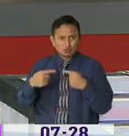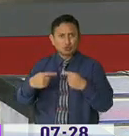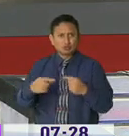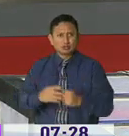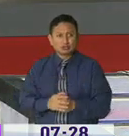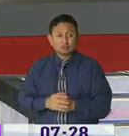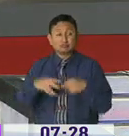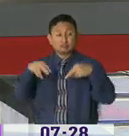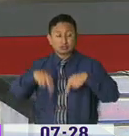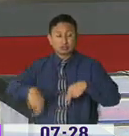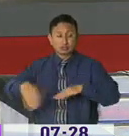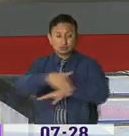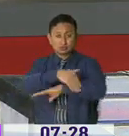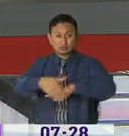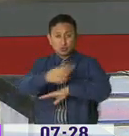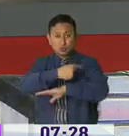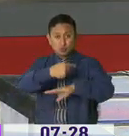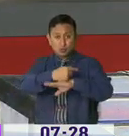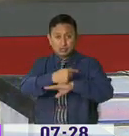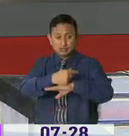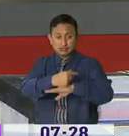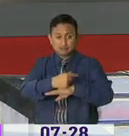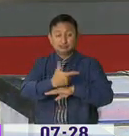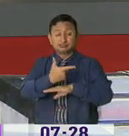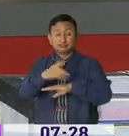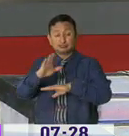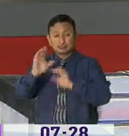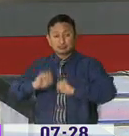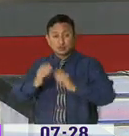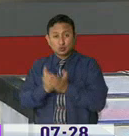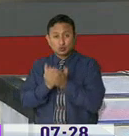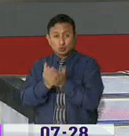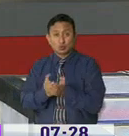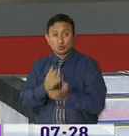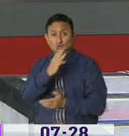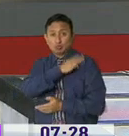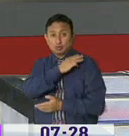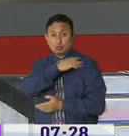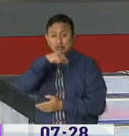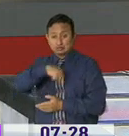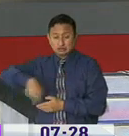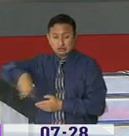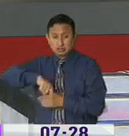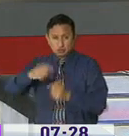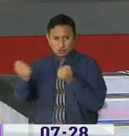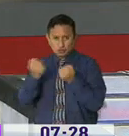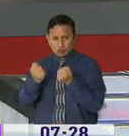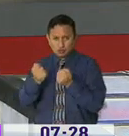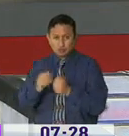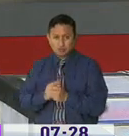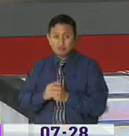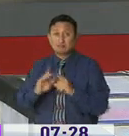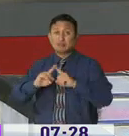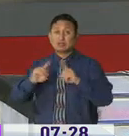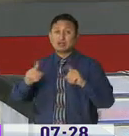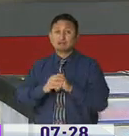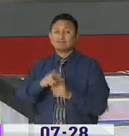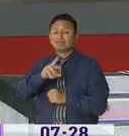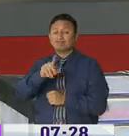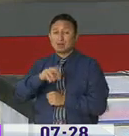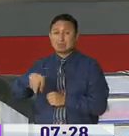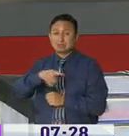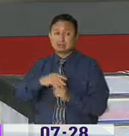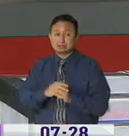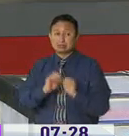Guayas. De su parte, la Armada del Ecuador asegura mantener amplios recorridos de control, pero en ocasiones la informalidad dificulta,